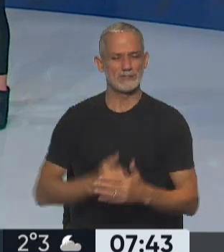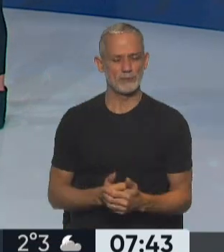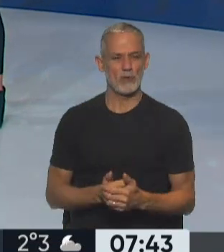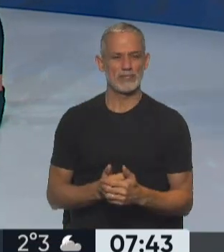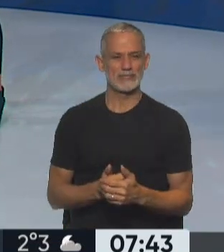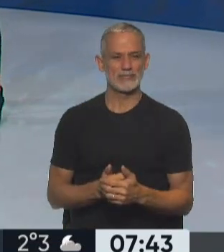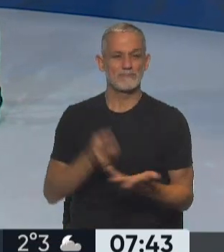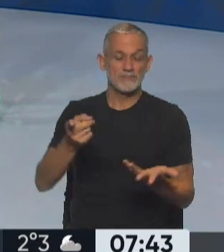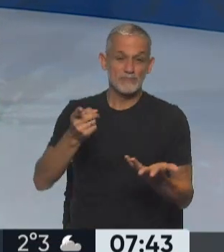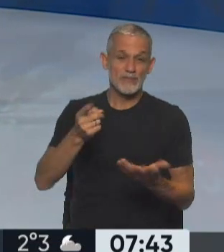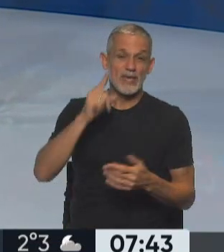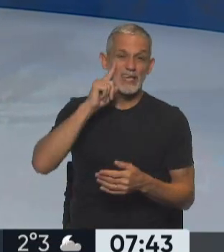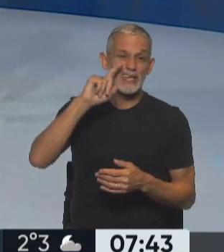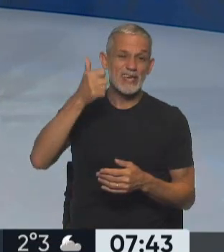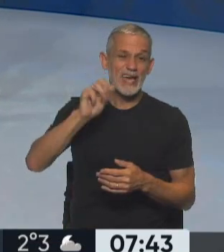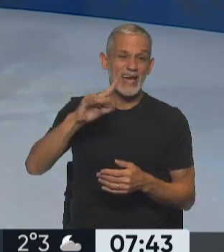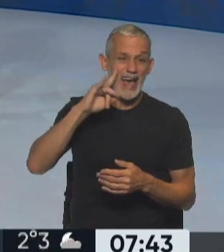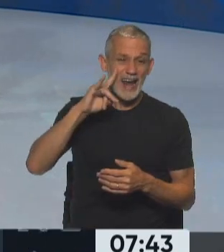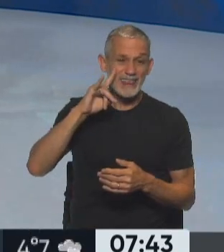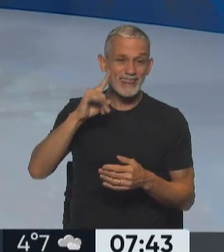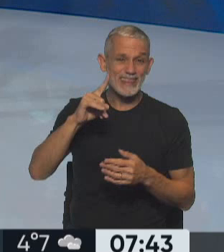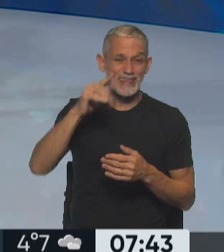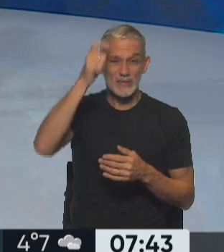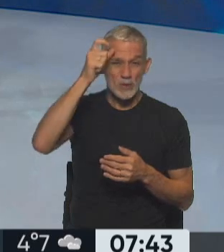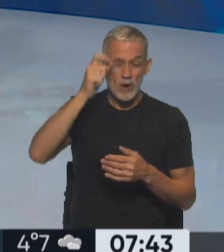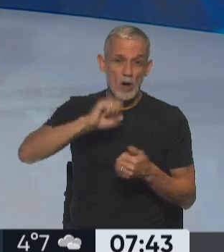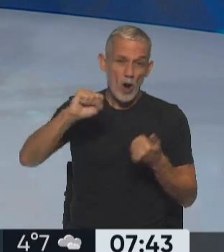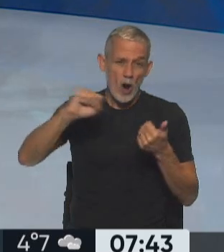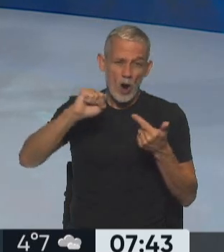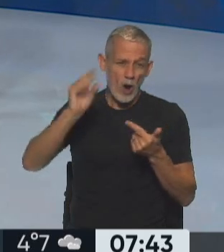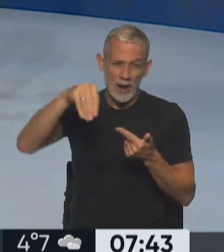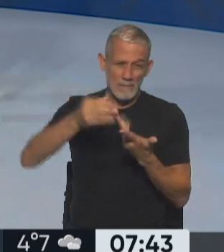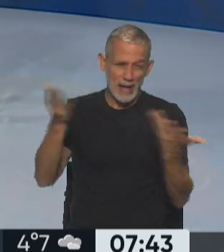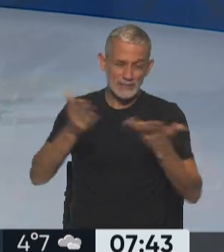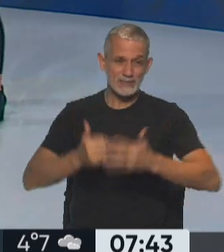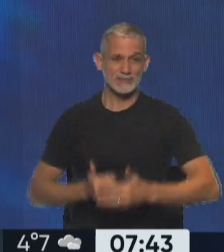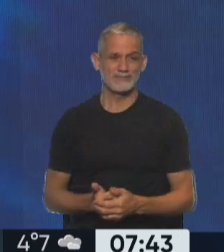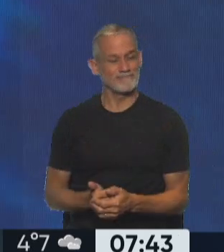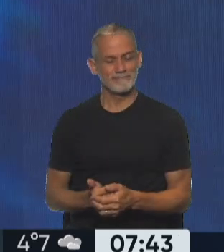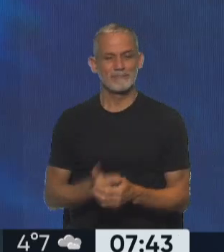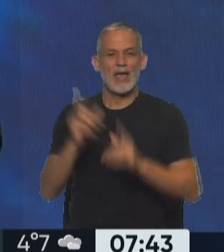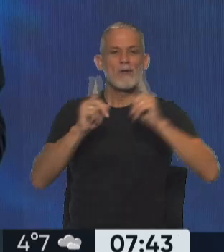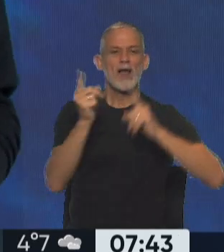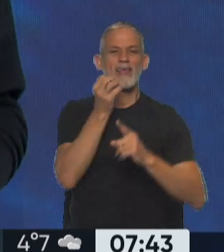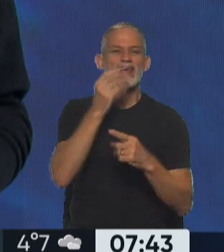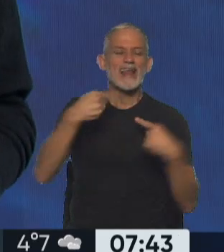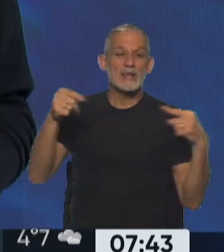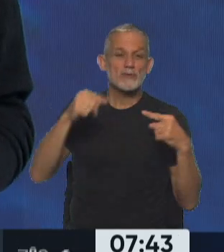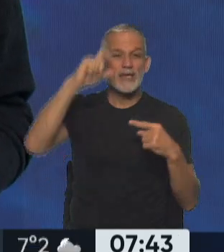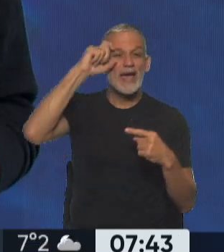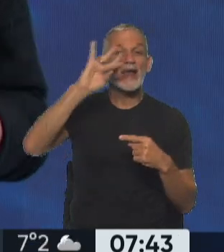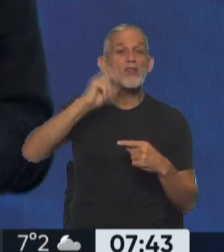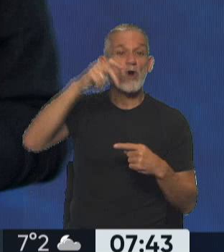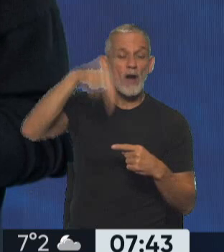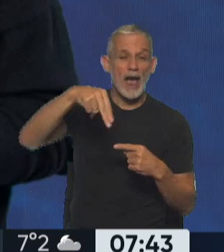Icardi sigue haciendo goles, así que la mirada argentina sobre Turquía está intacta. Exactamente, bien. Así es. Pero bueno, tenemos algunas declaraciones de Erdogan